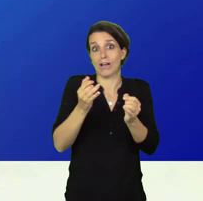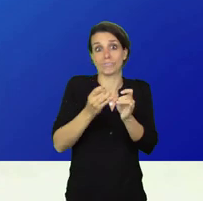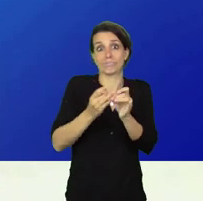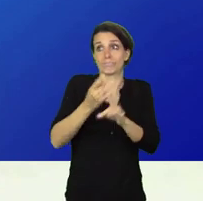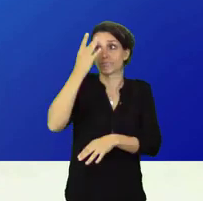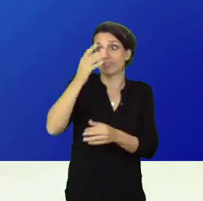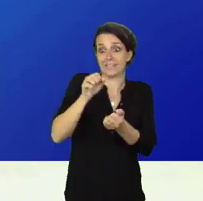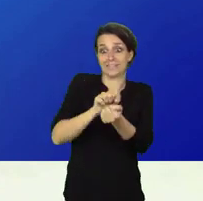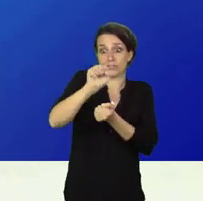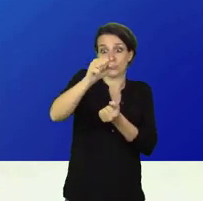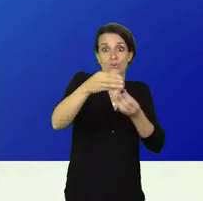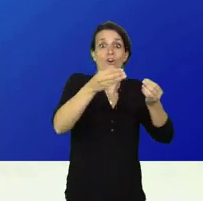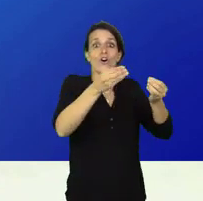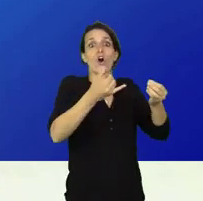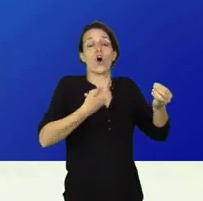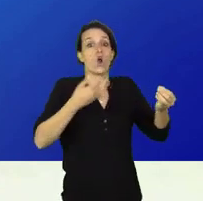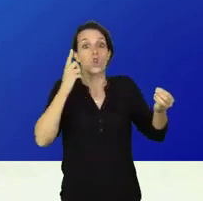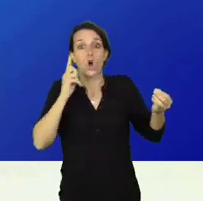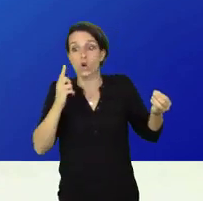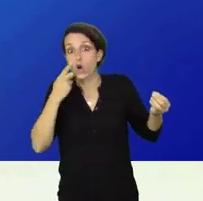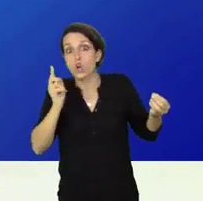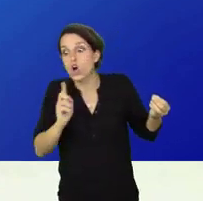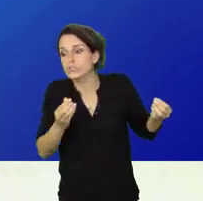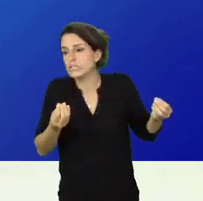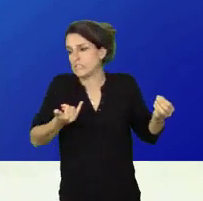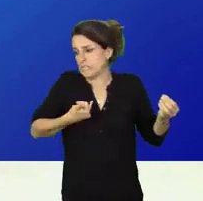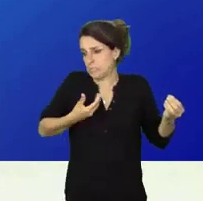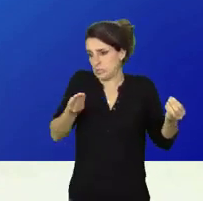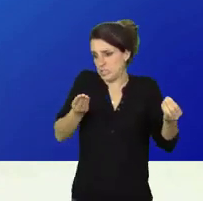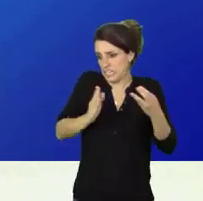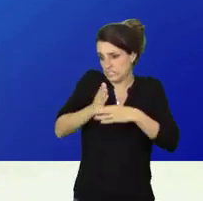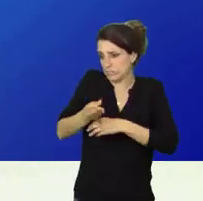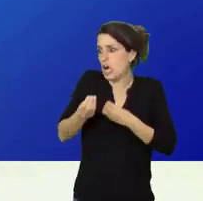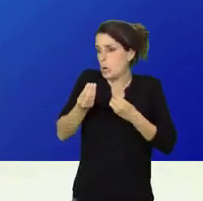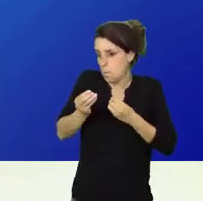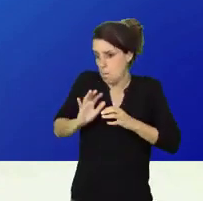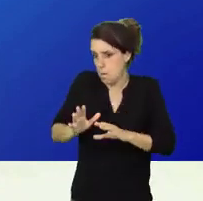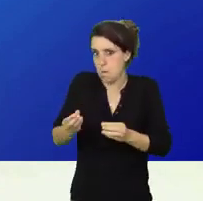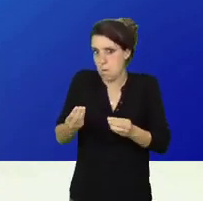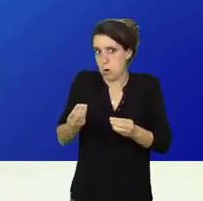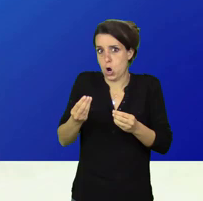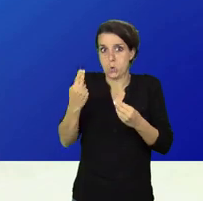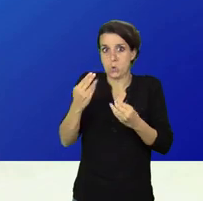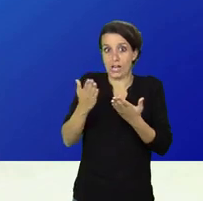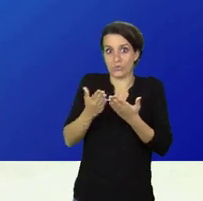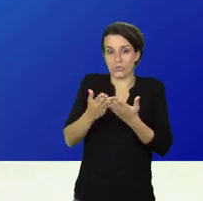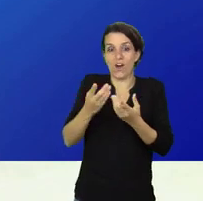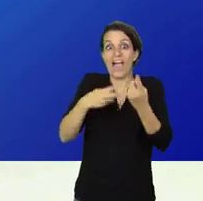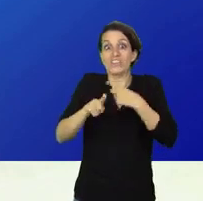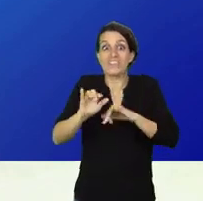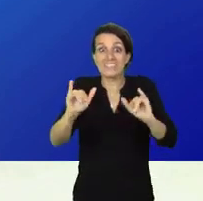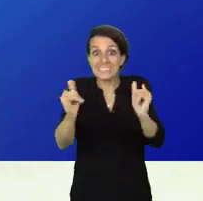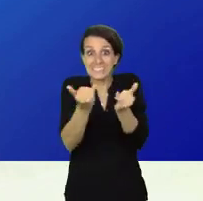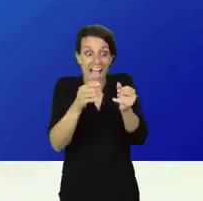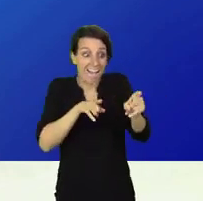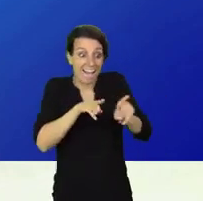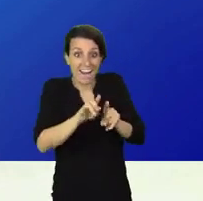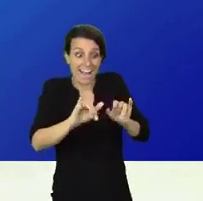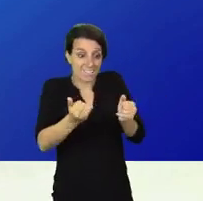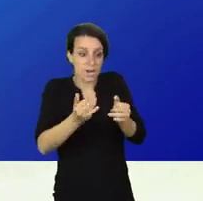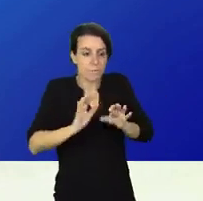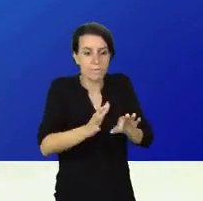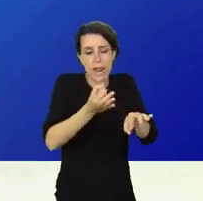al entorno profesional, a un profesional que hace 10, 15 años que trabaja de la misma forma, hacerlo por ahí un proceso